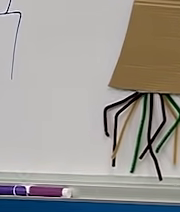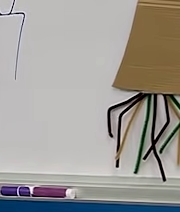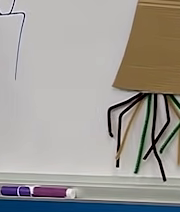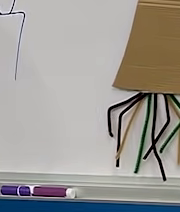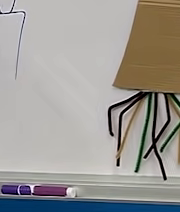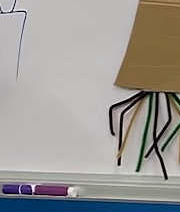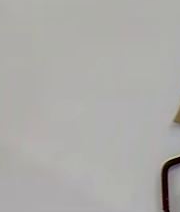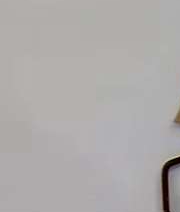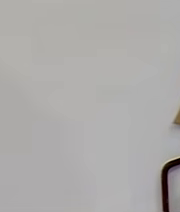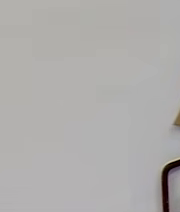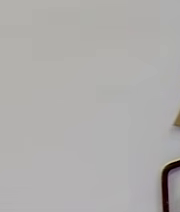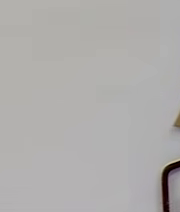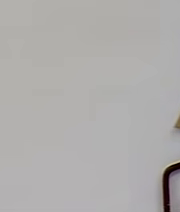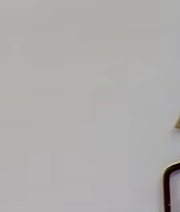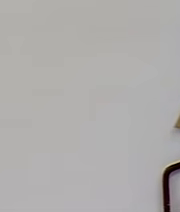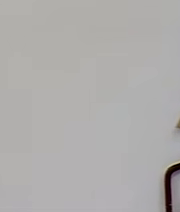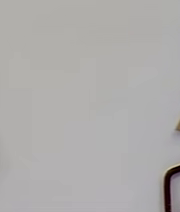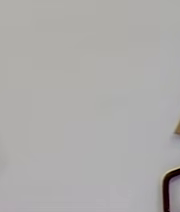¡Gracias!